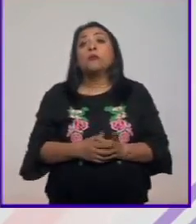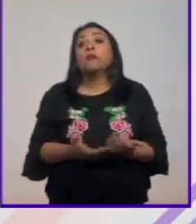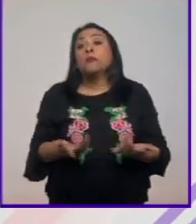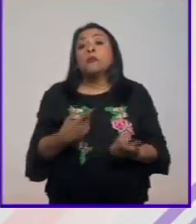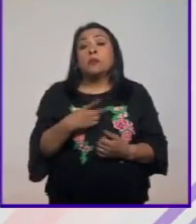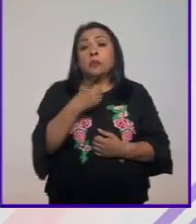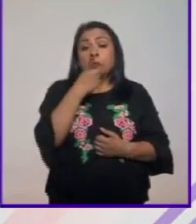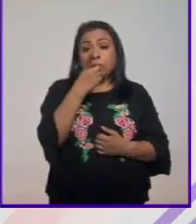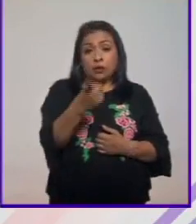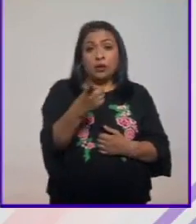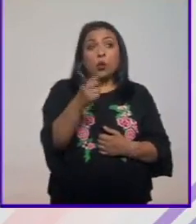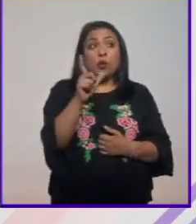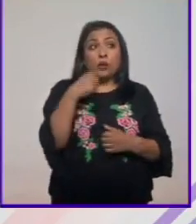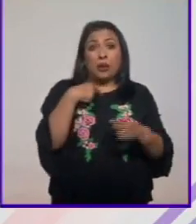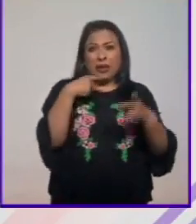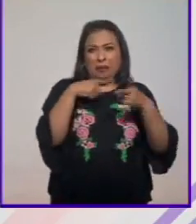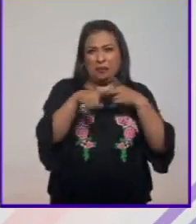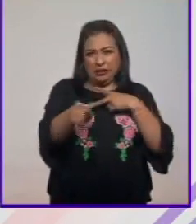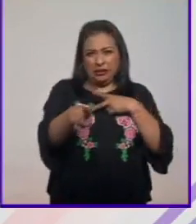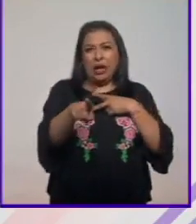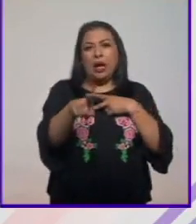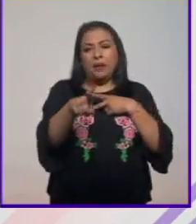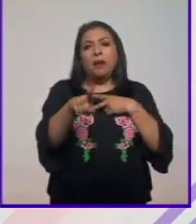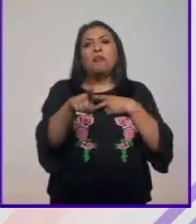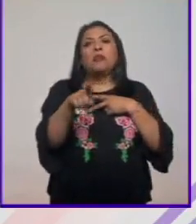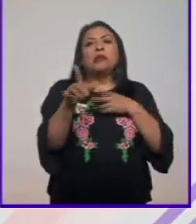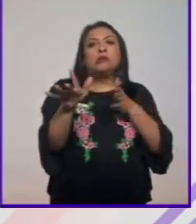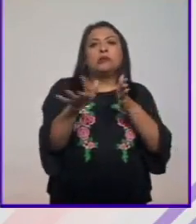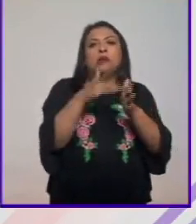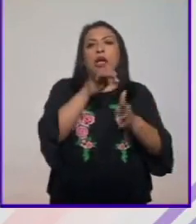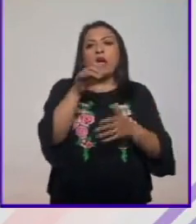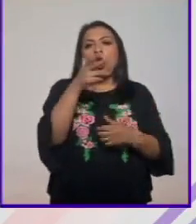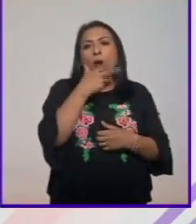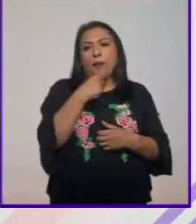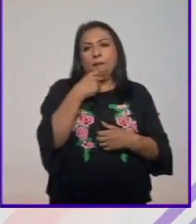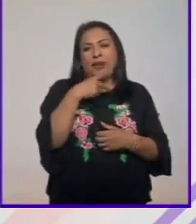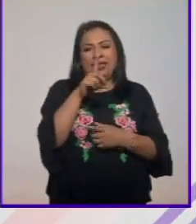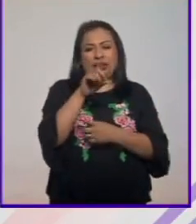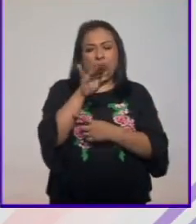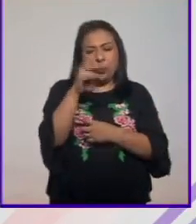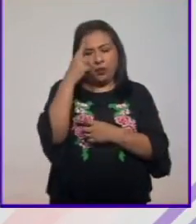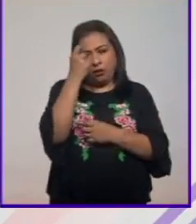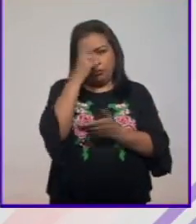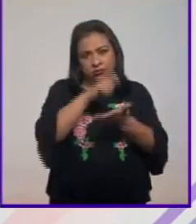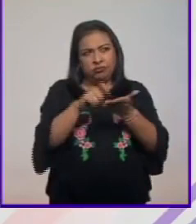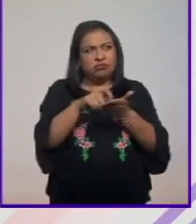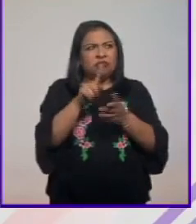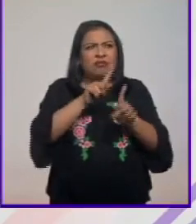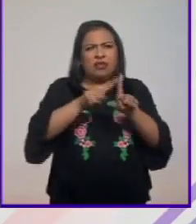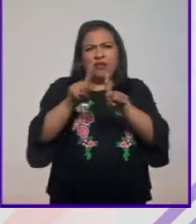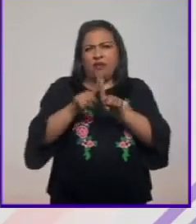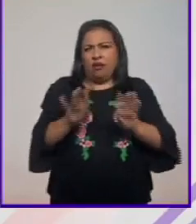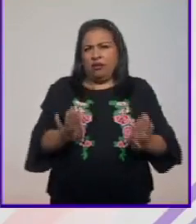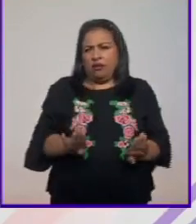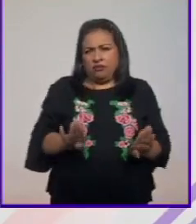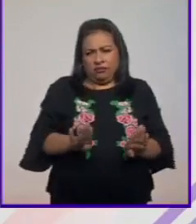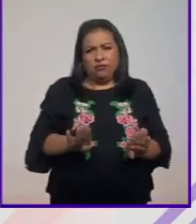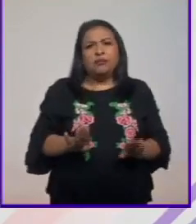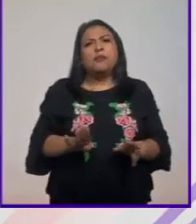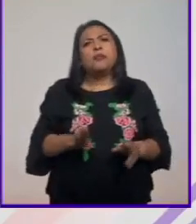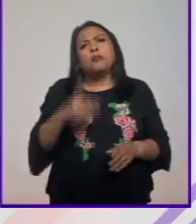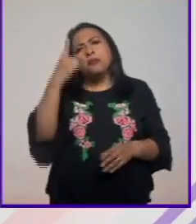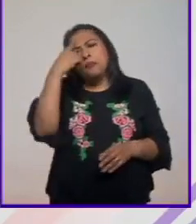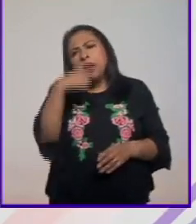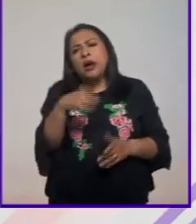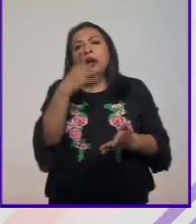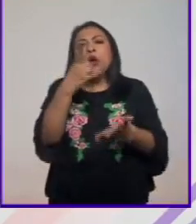sea de paso, ella cuando empezó su carrera inspiró a un dramaturgo a componer un musical por esta versatilidad que tiene, no solo a la